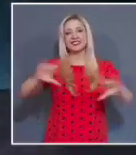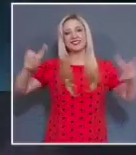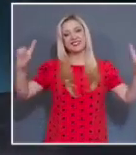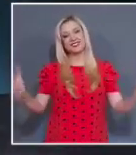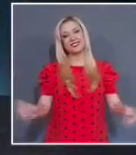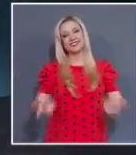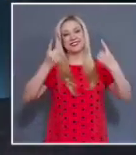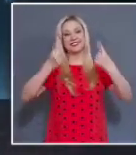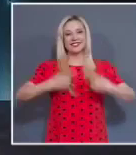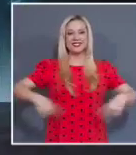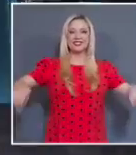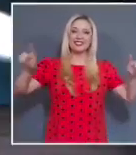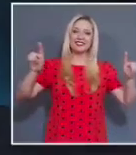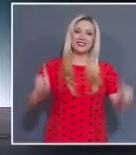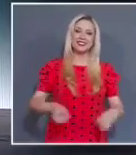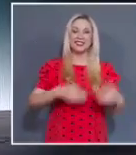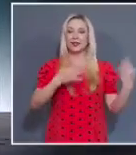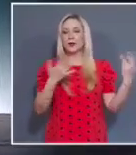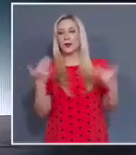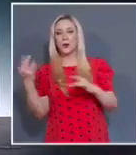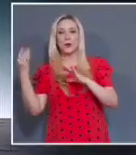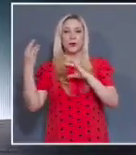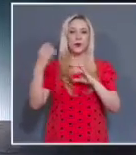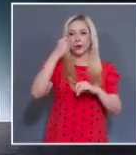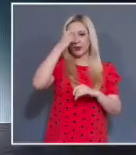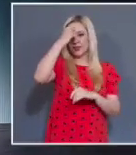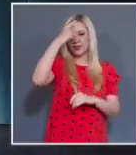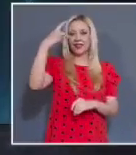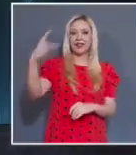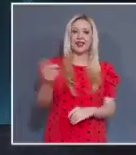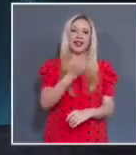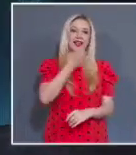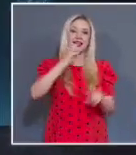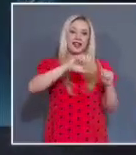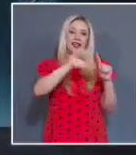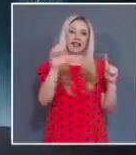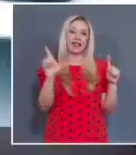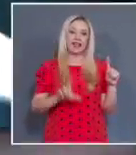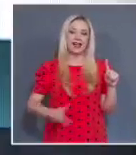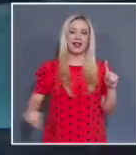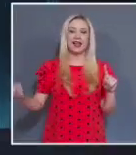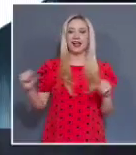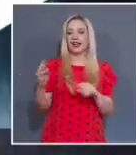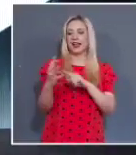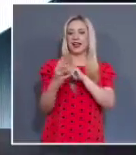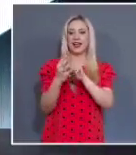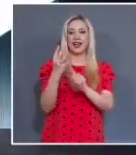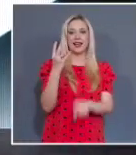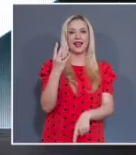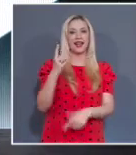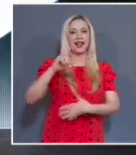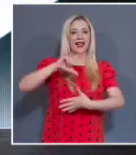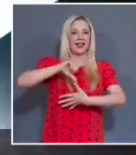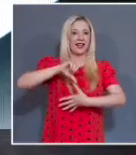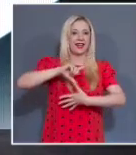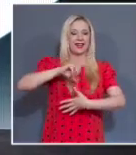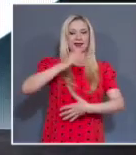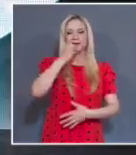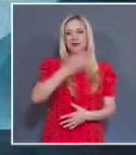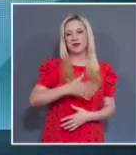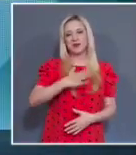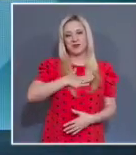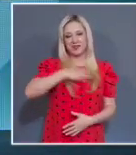Los Compositores del Colegio Nacional con el Cuarteto Latinoamericano. Lorena, buenas